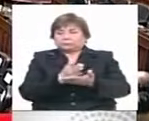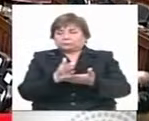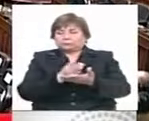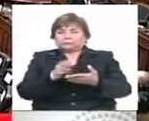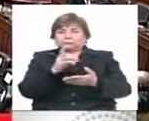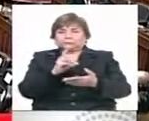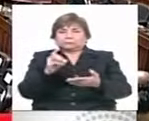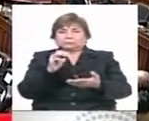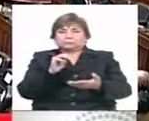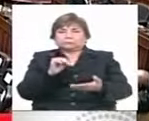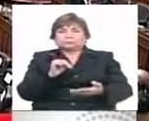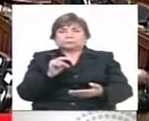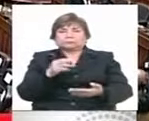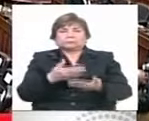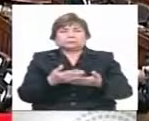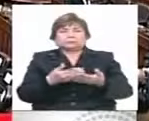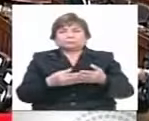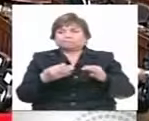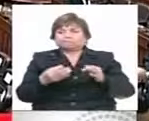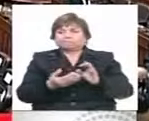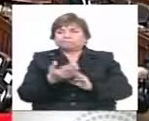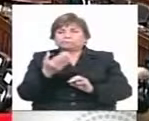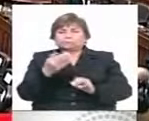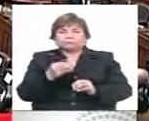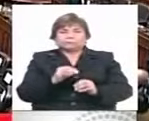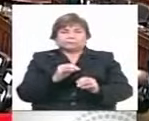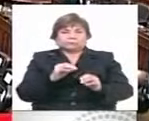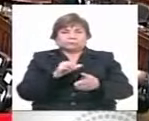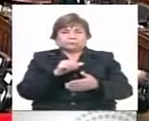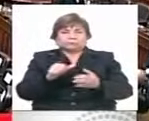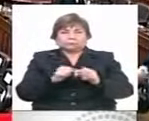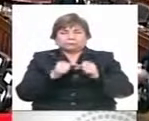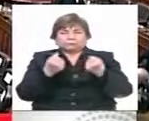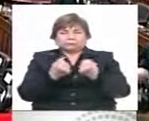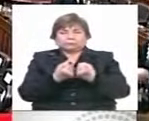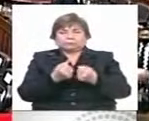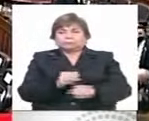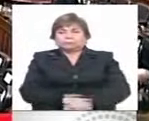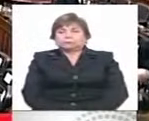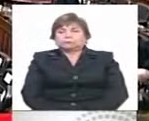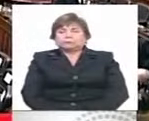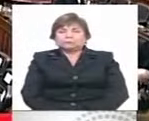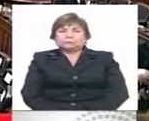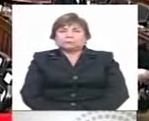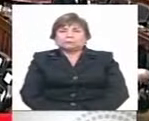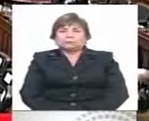manera virtual por la plataforma de sesiones, Raquel.